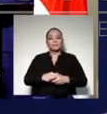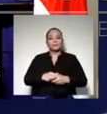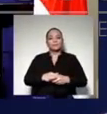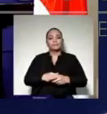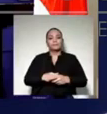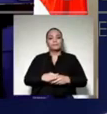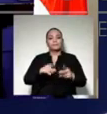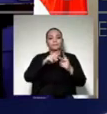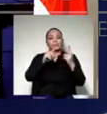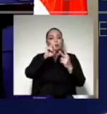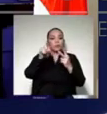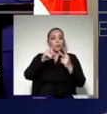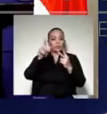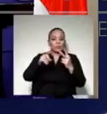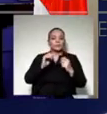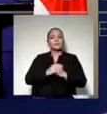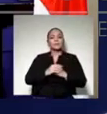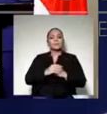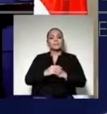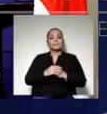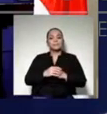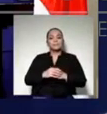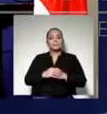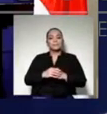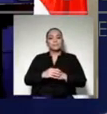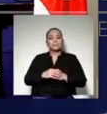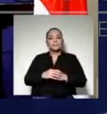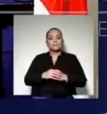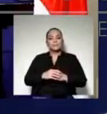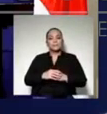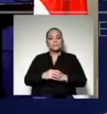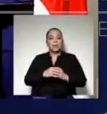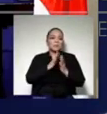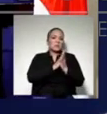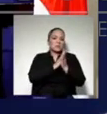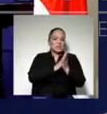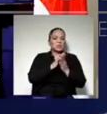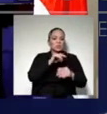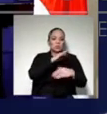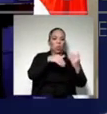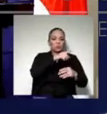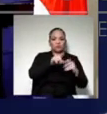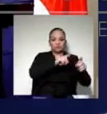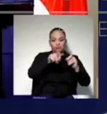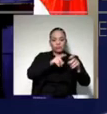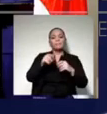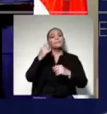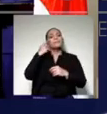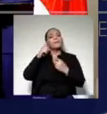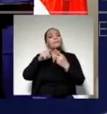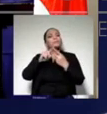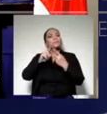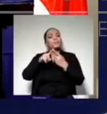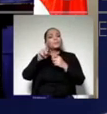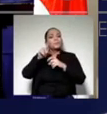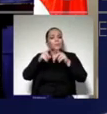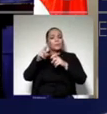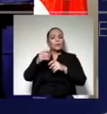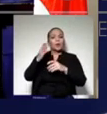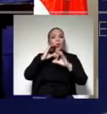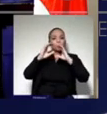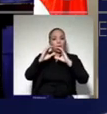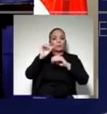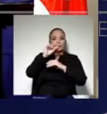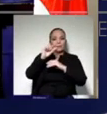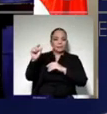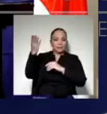preguntas, aprovechando que todos estamos haciendo varias. La primera es que en un comunicado que salió la semana pasada de Casa Presidencial dice